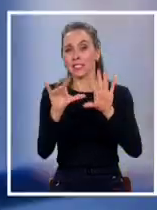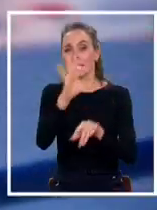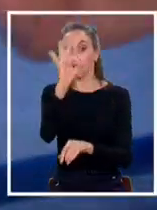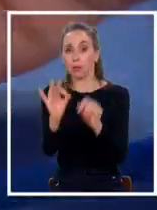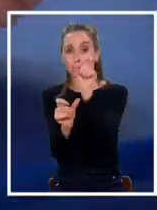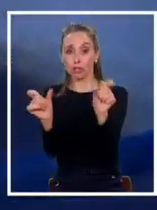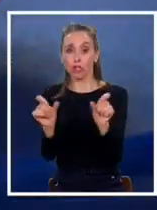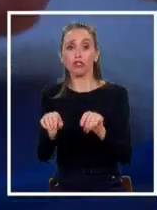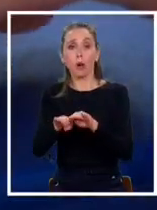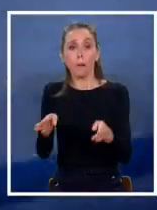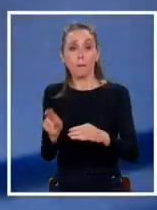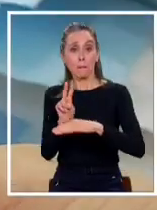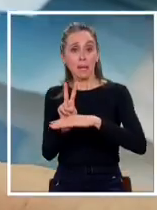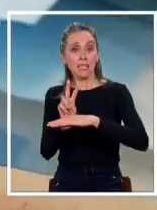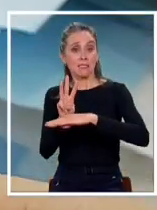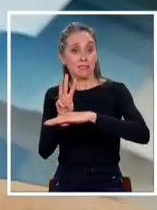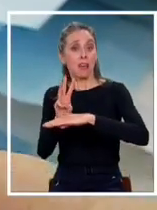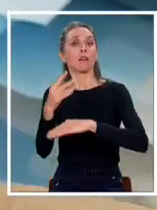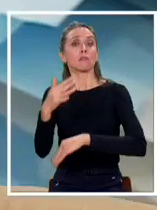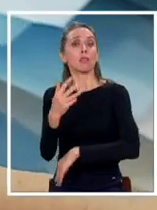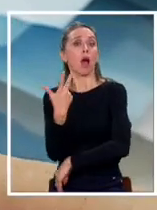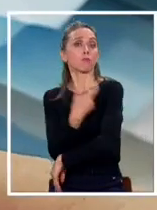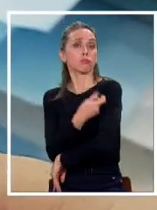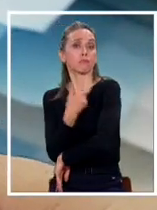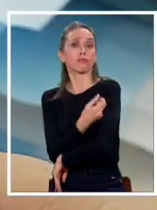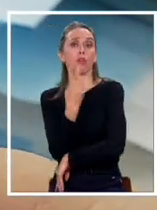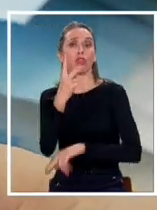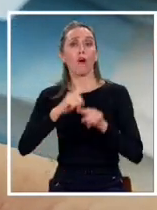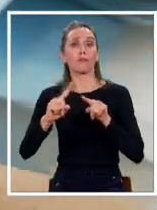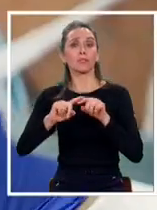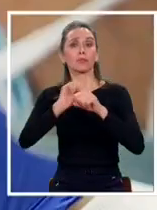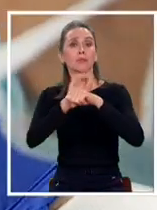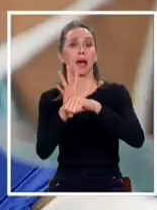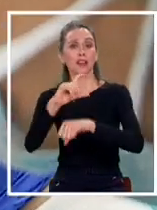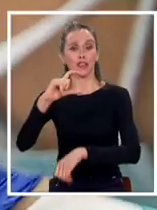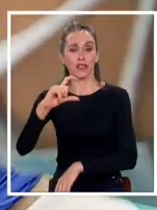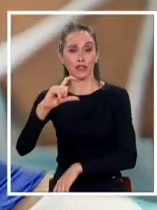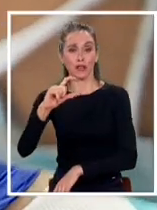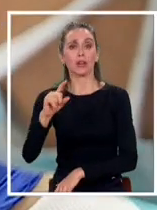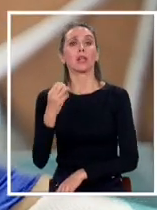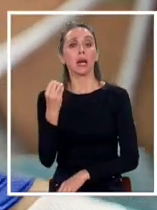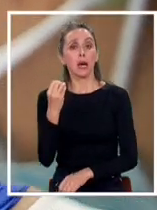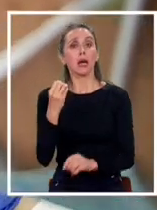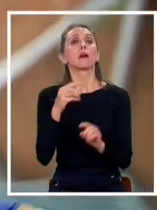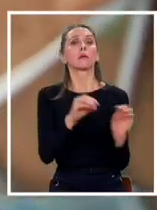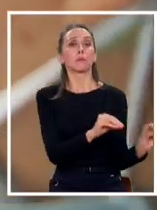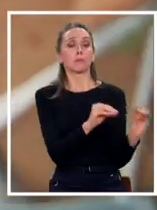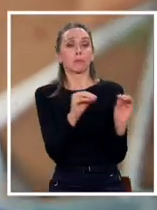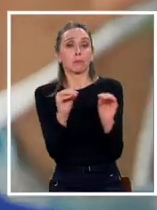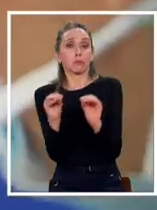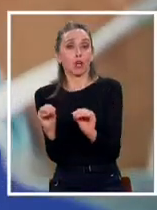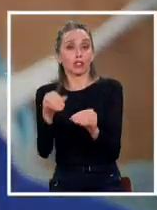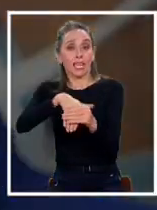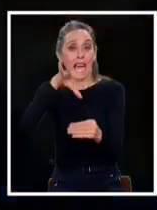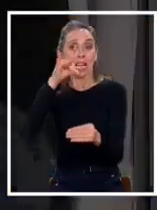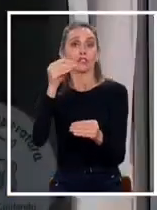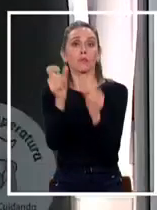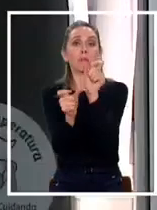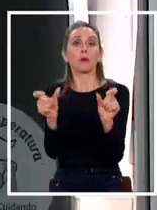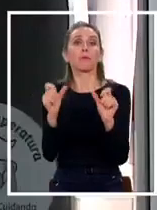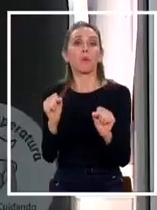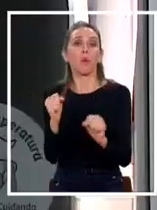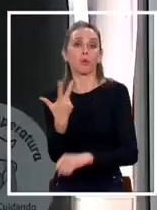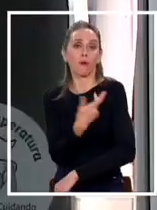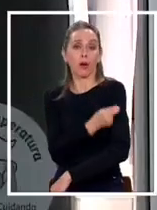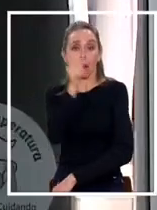están vacunados con las dos dosis contra el coronavirus. Uno de los aspectos positivos que provocó la postergación de esta elección. Una